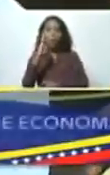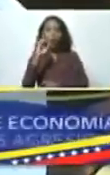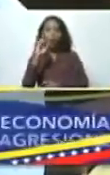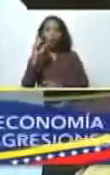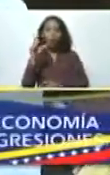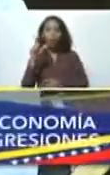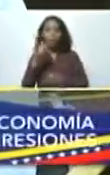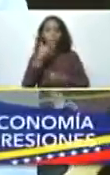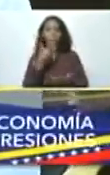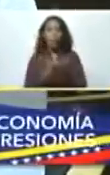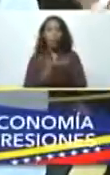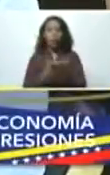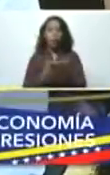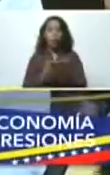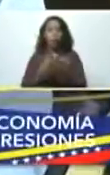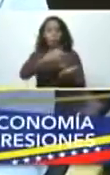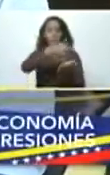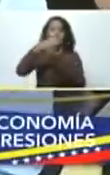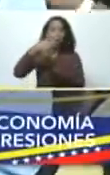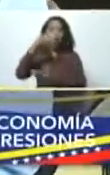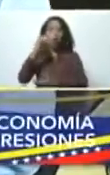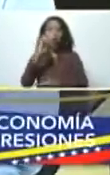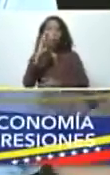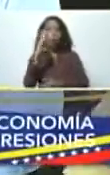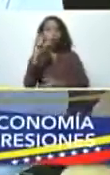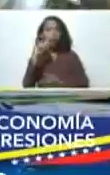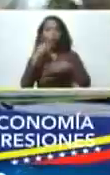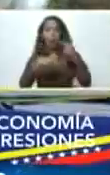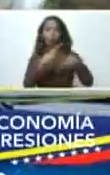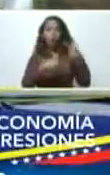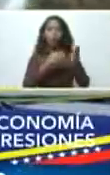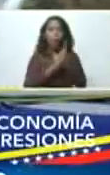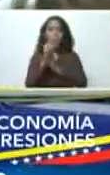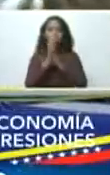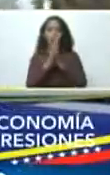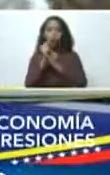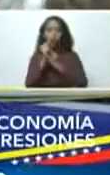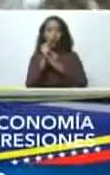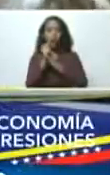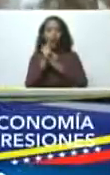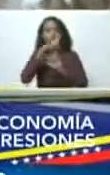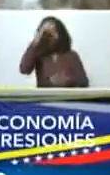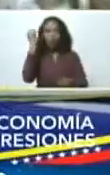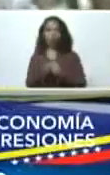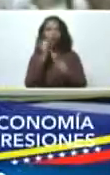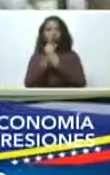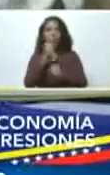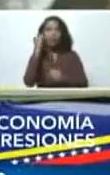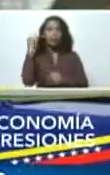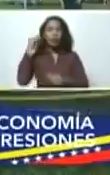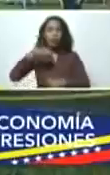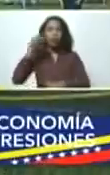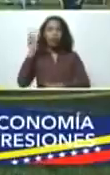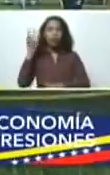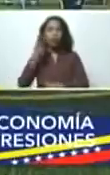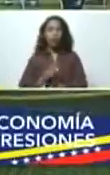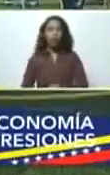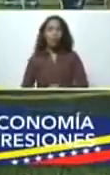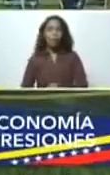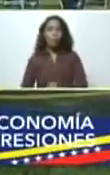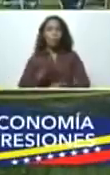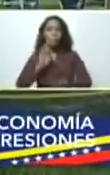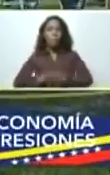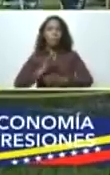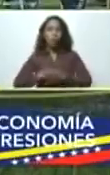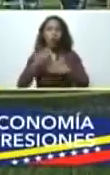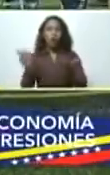el Premio Nobel de Economía para los productores, emprendedores y trabajadores y trabajadoras de Venezuela por la